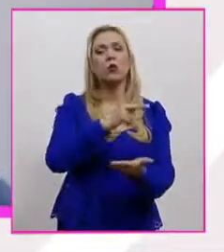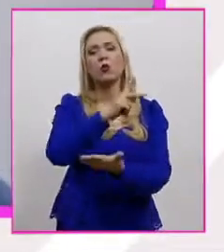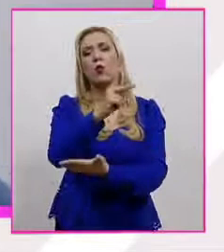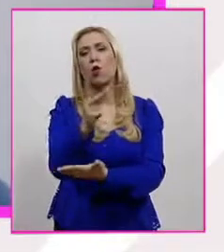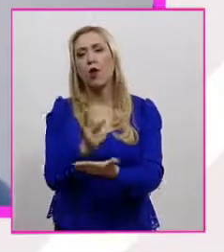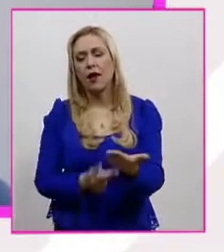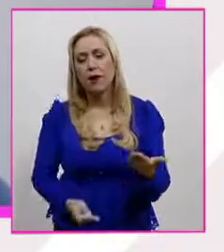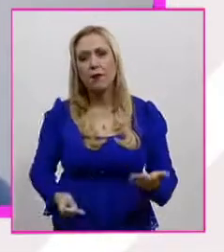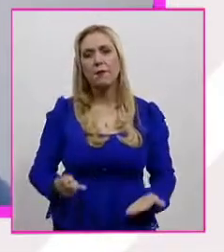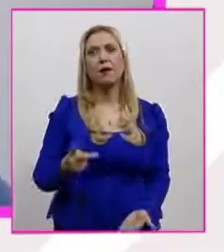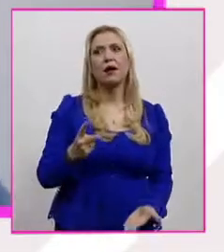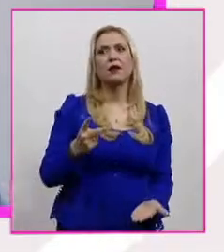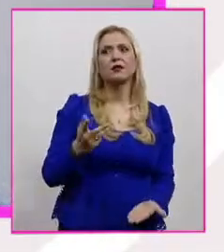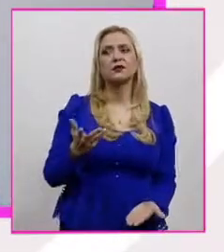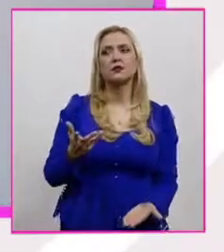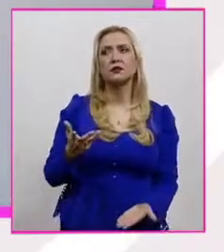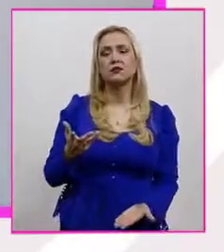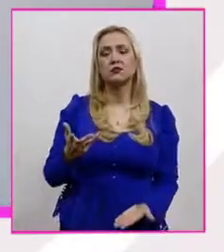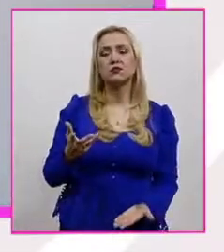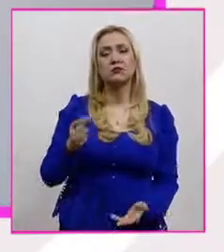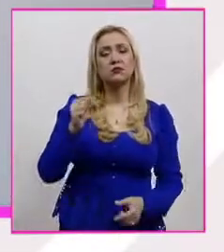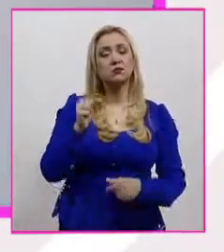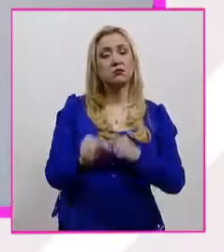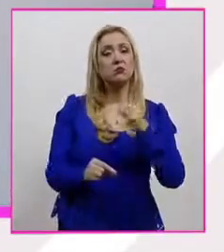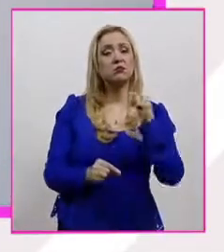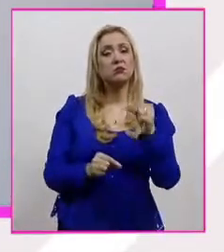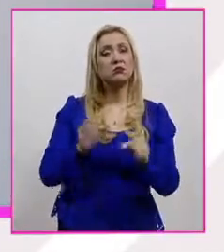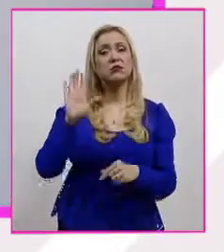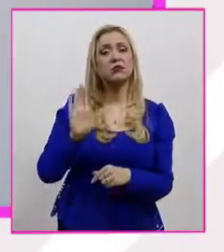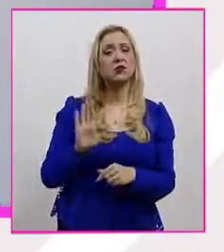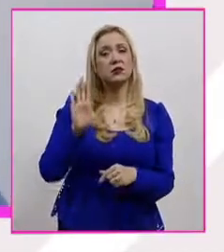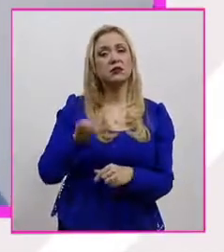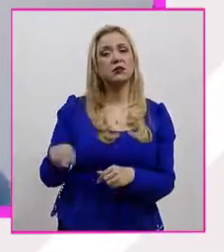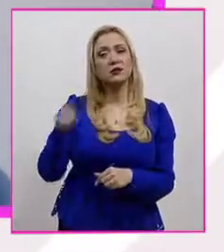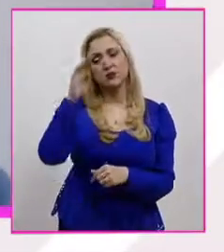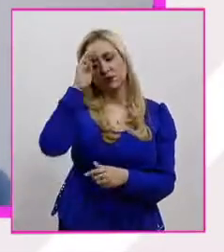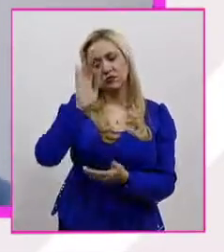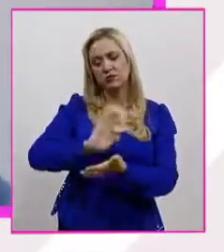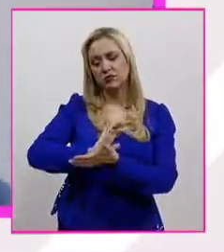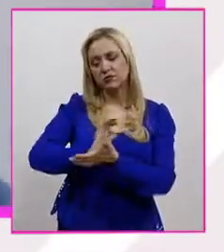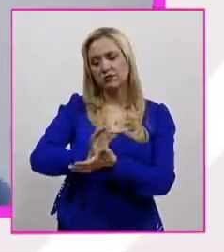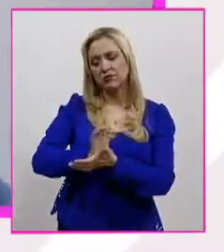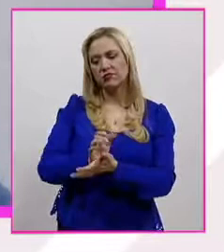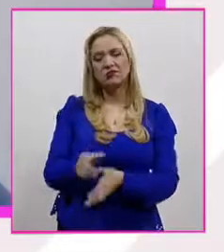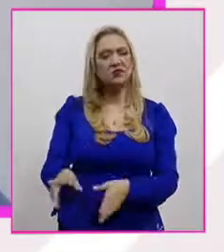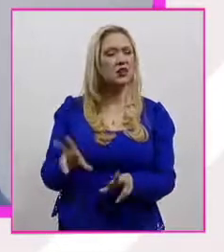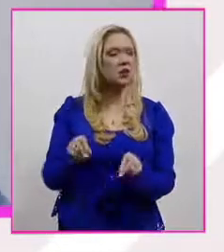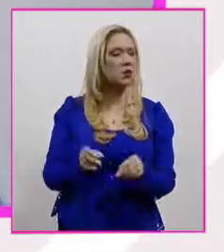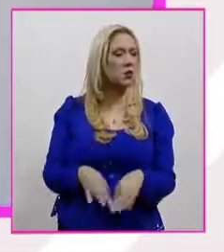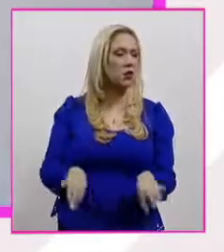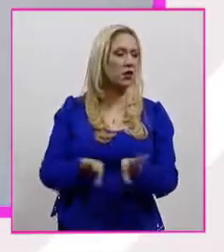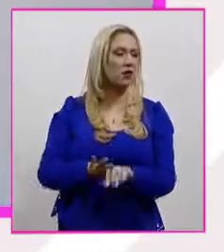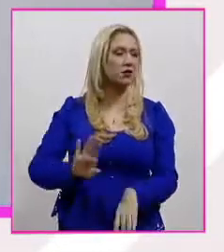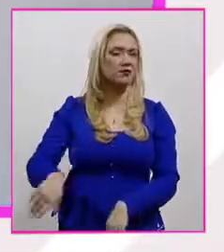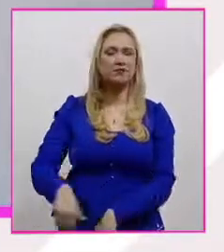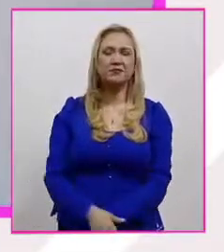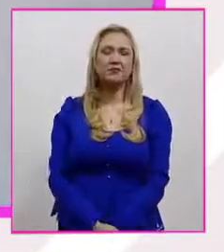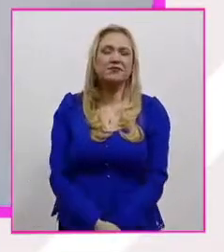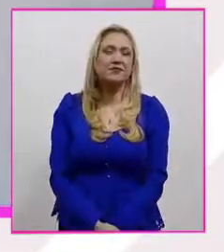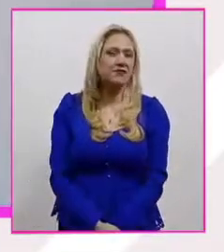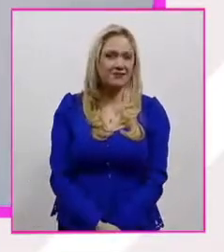se están planteando están haciendo como si estos criterios de discriminación no estuvieran operando, como si